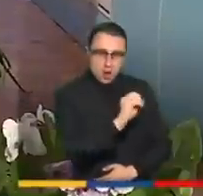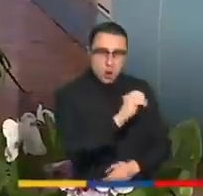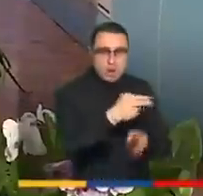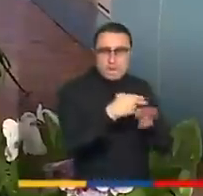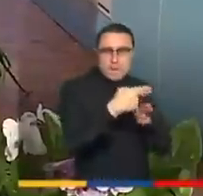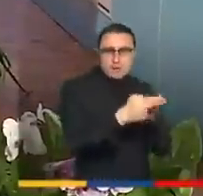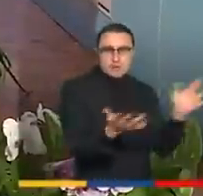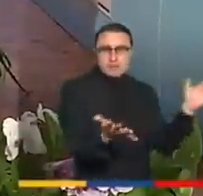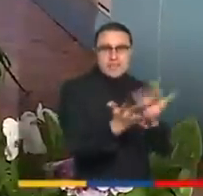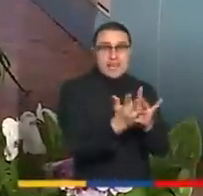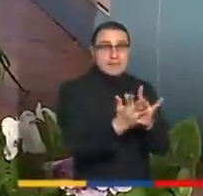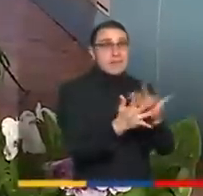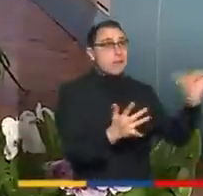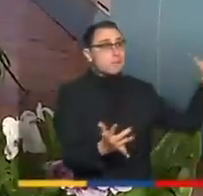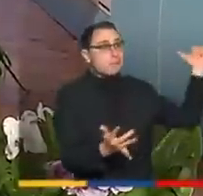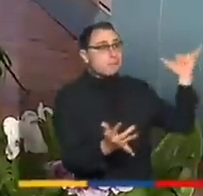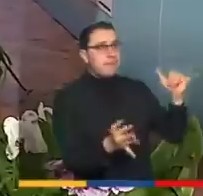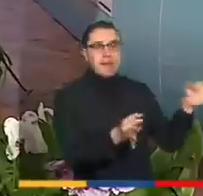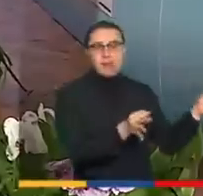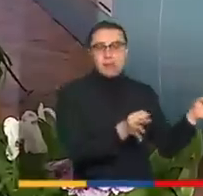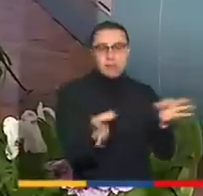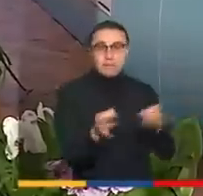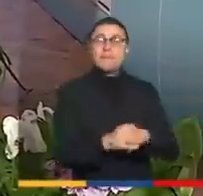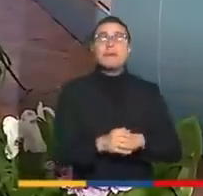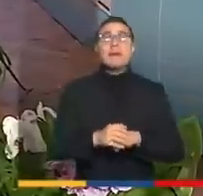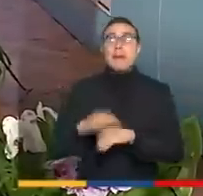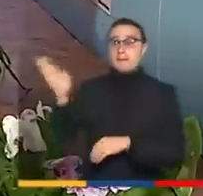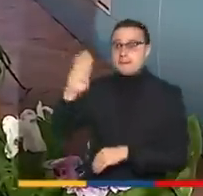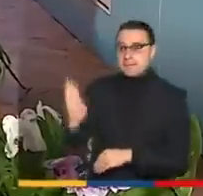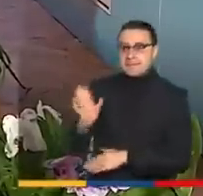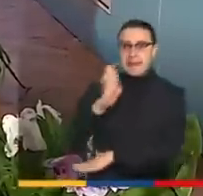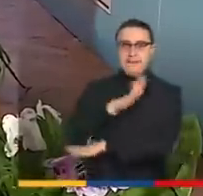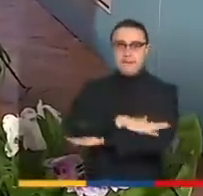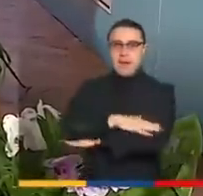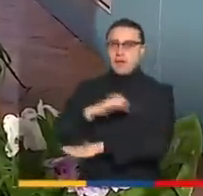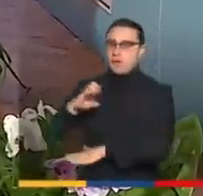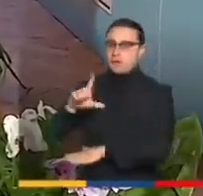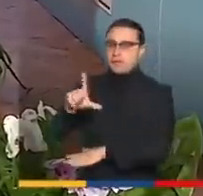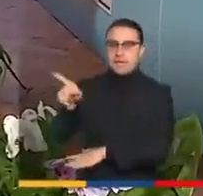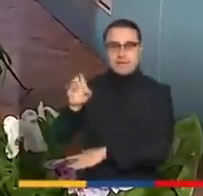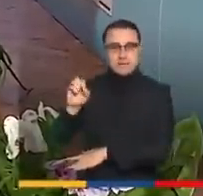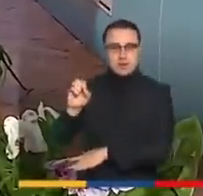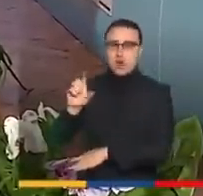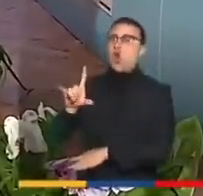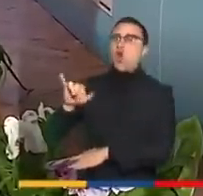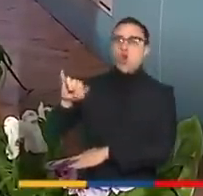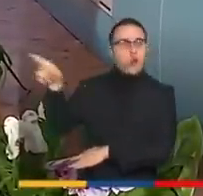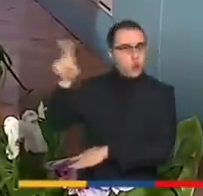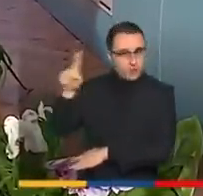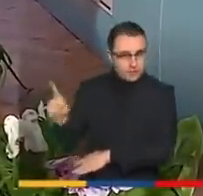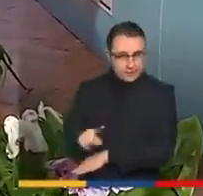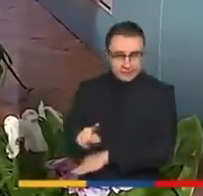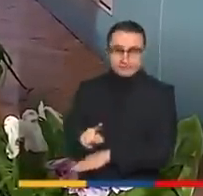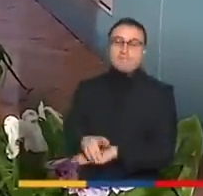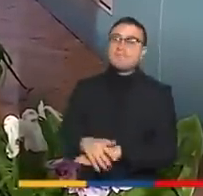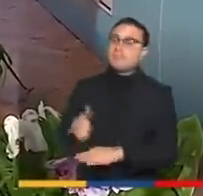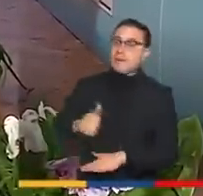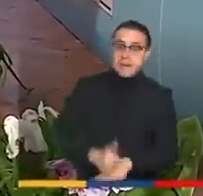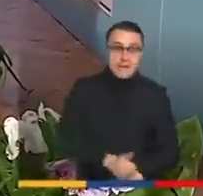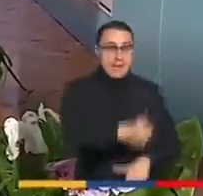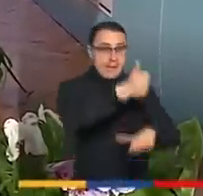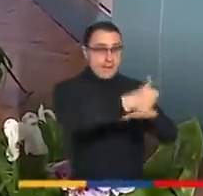vuelo. Brasil, embajador Celso Luis Núñez Amorim, jefe de la Asesoría Especial